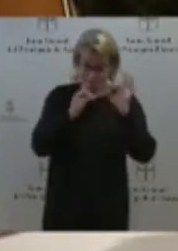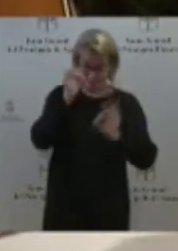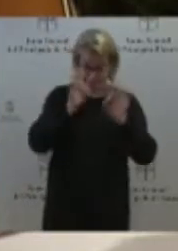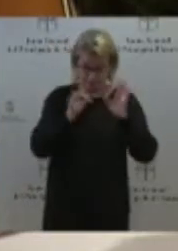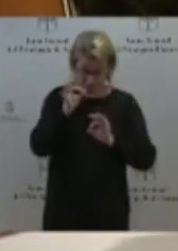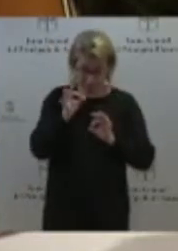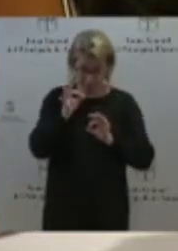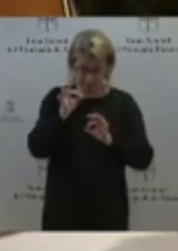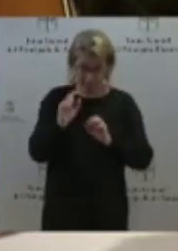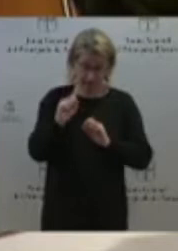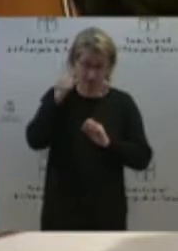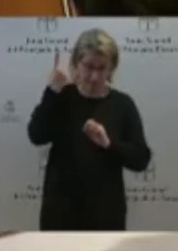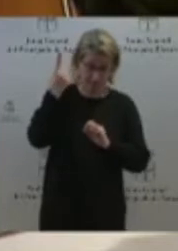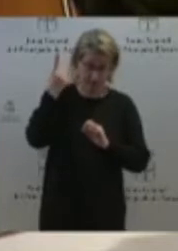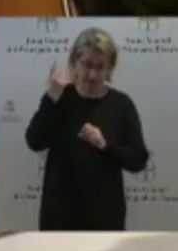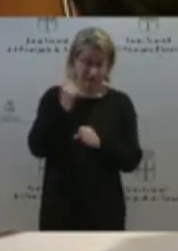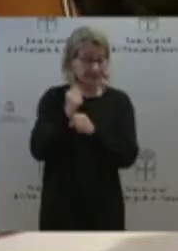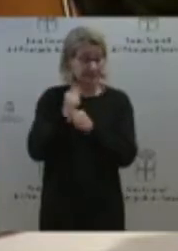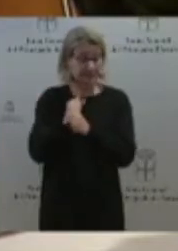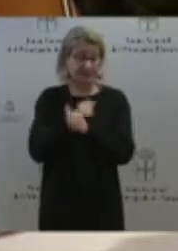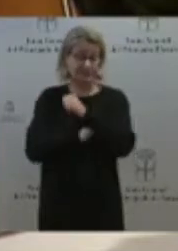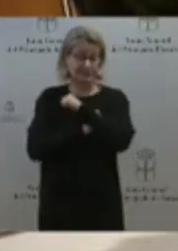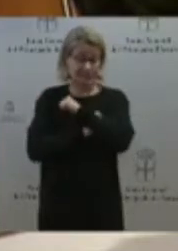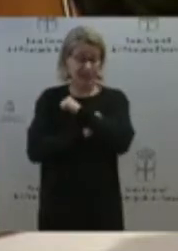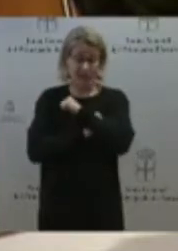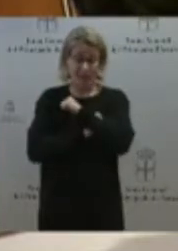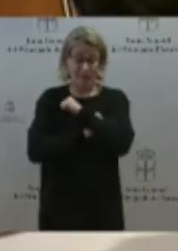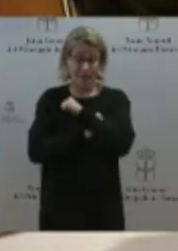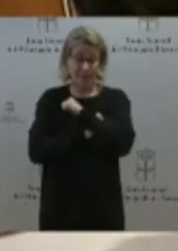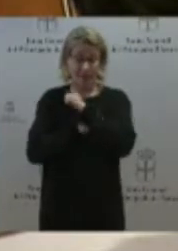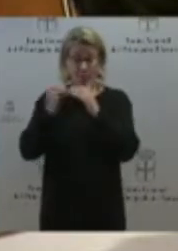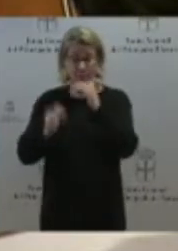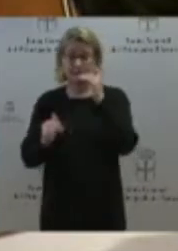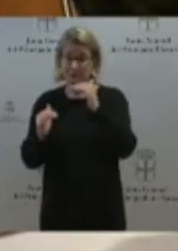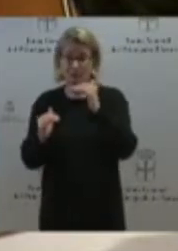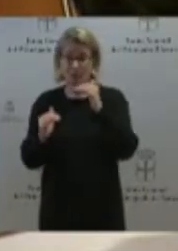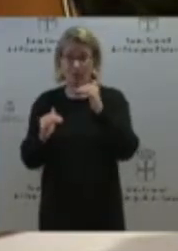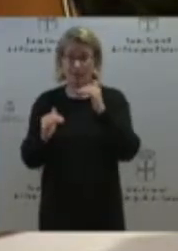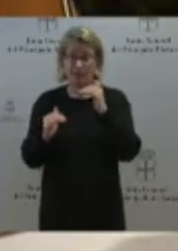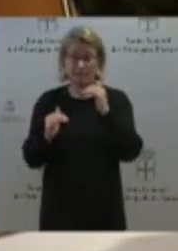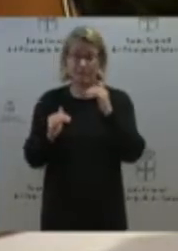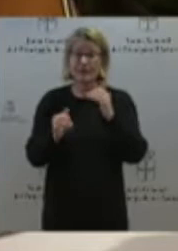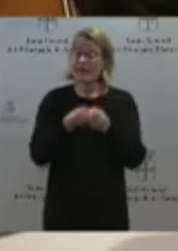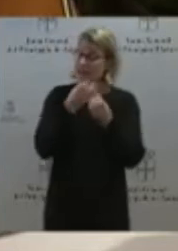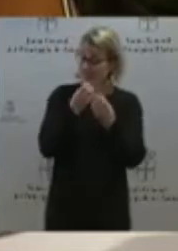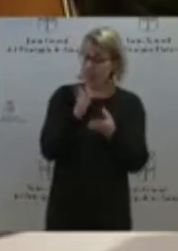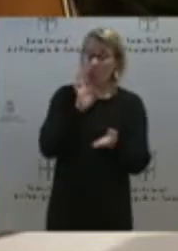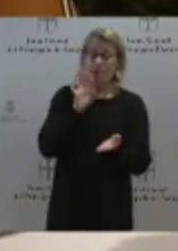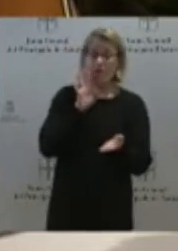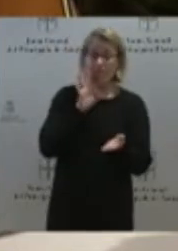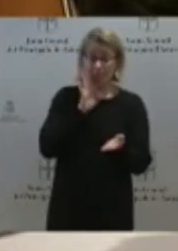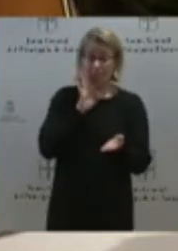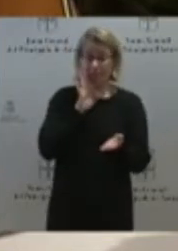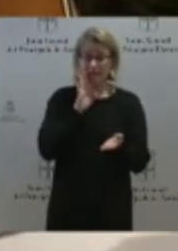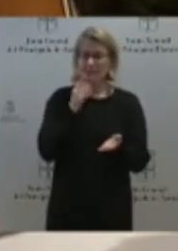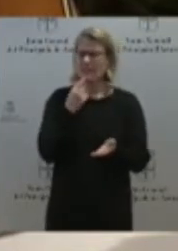desigualdad. El informe AROPE y la encuesta del INE revelen un deterioro fondo de la calidad de vida en Asturias que se esparce como